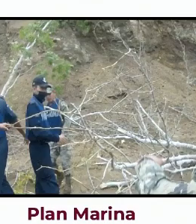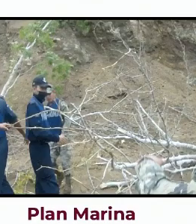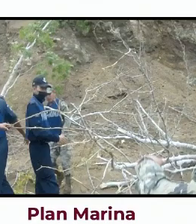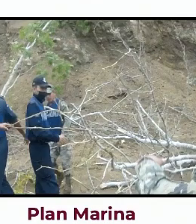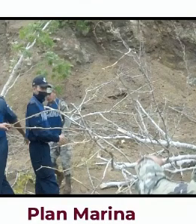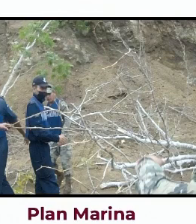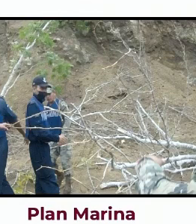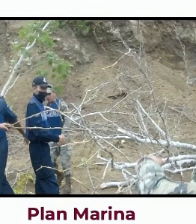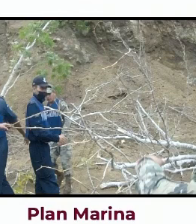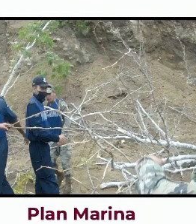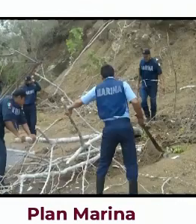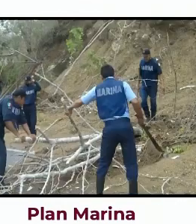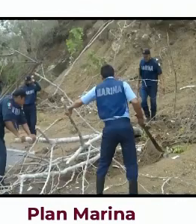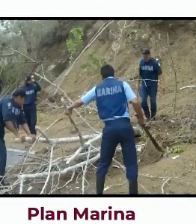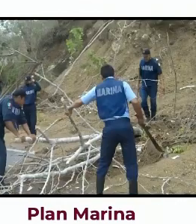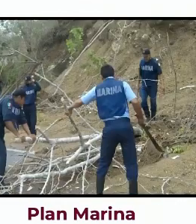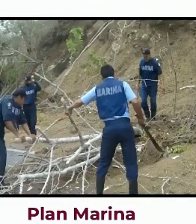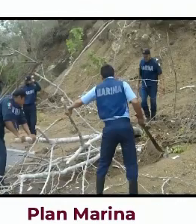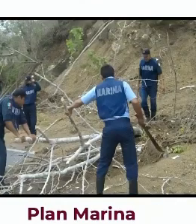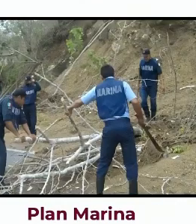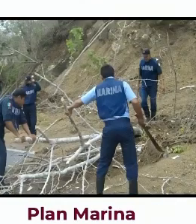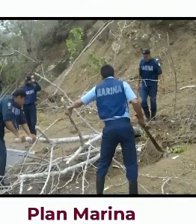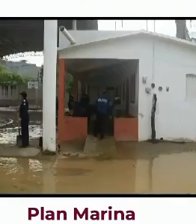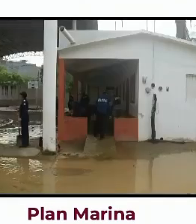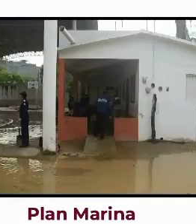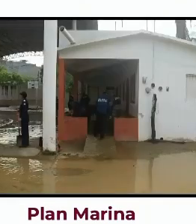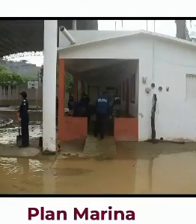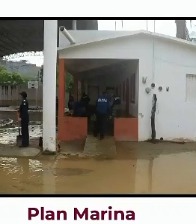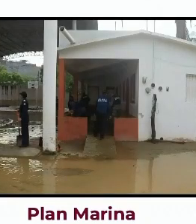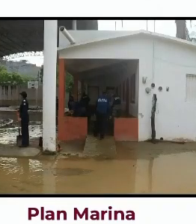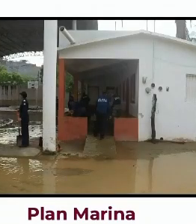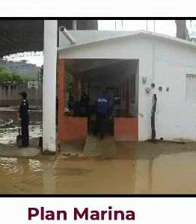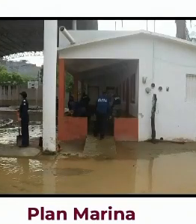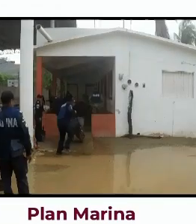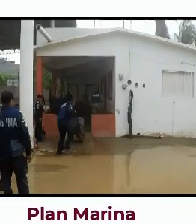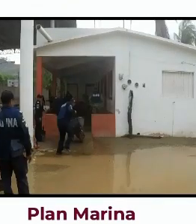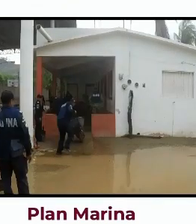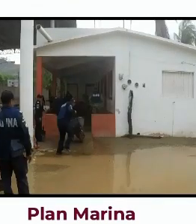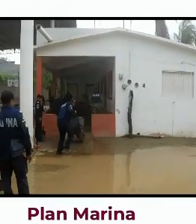17.654, de la Guardia 463 y de Marina